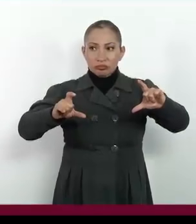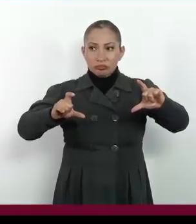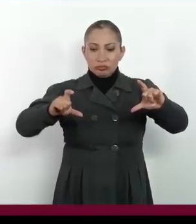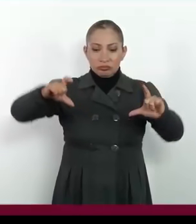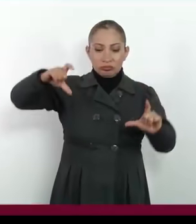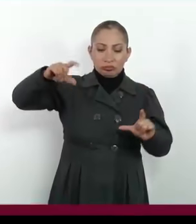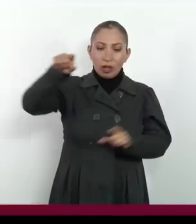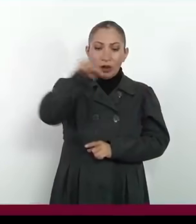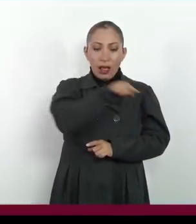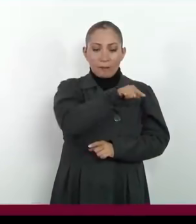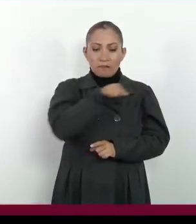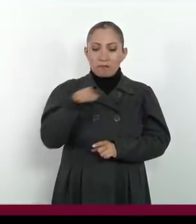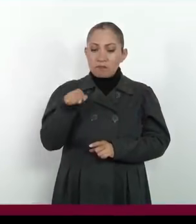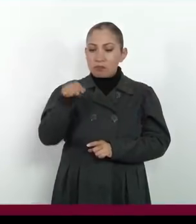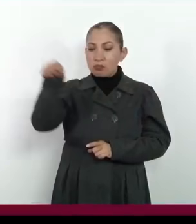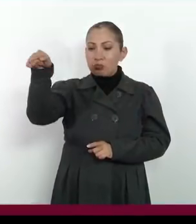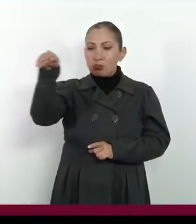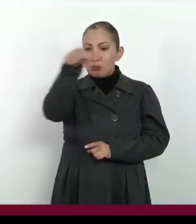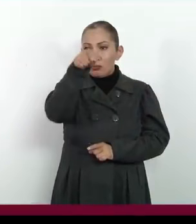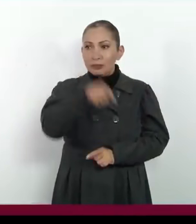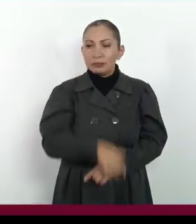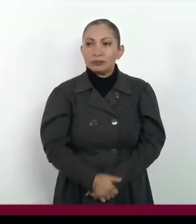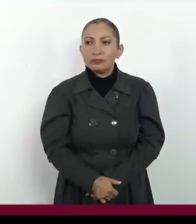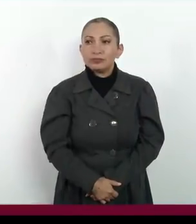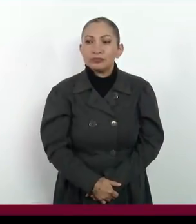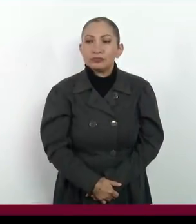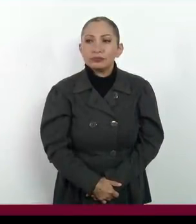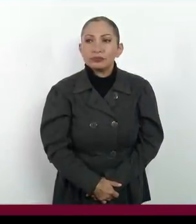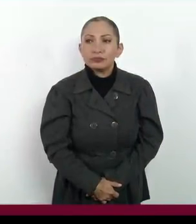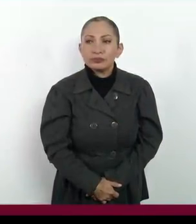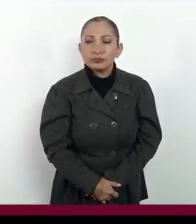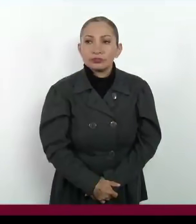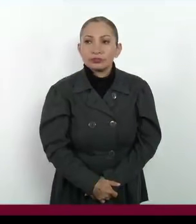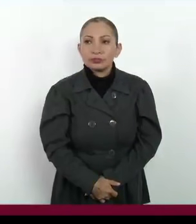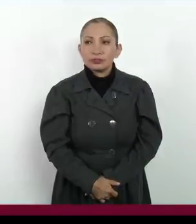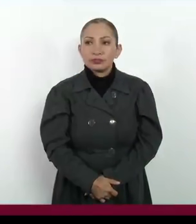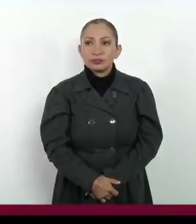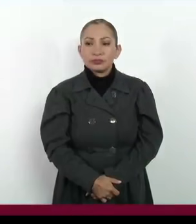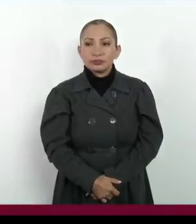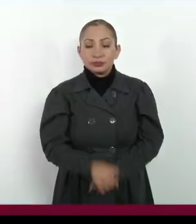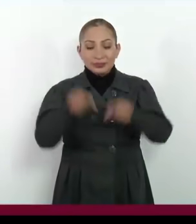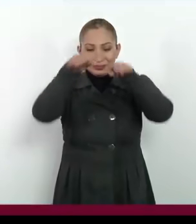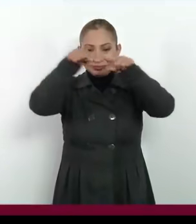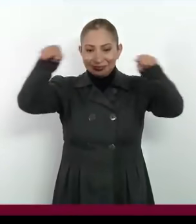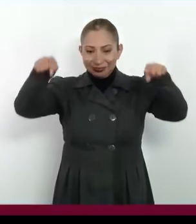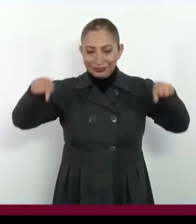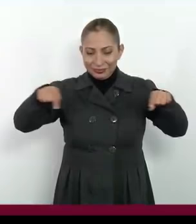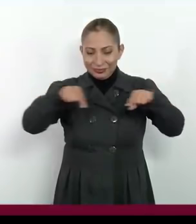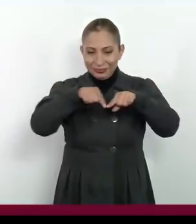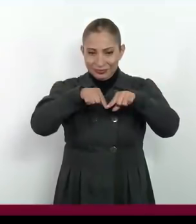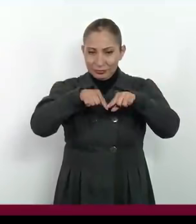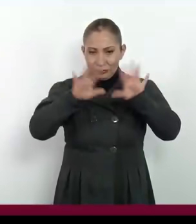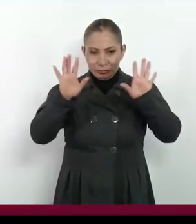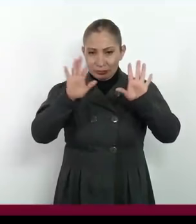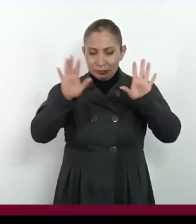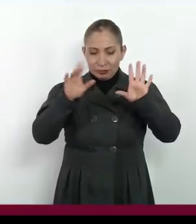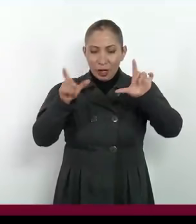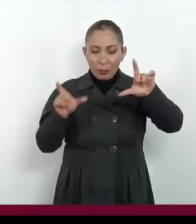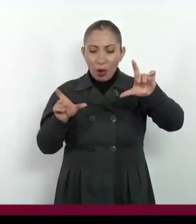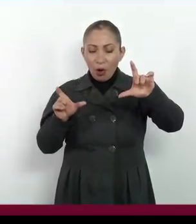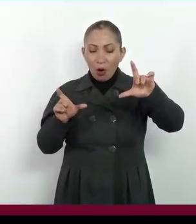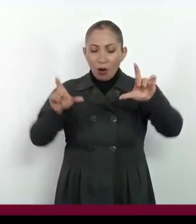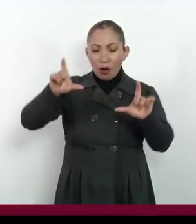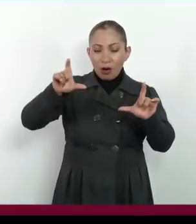de esta forma. Muy bien. Este plano, el plano anterior, digamos que lo